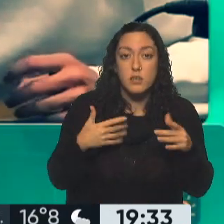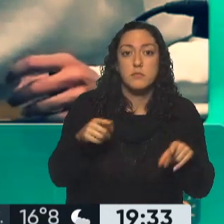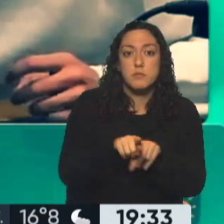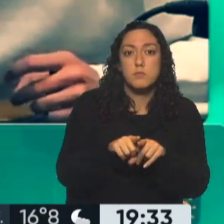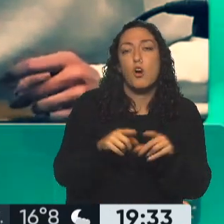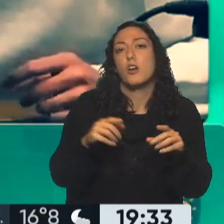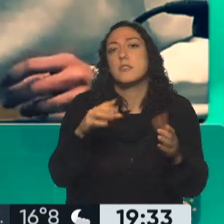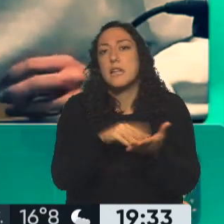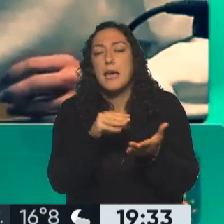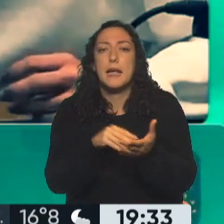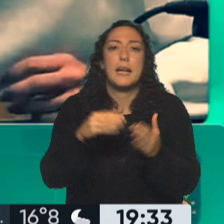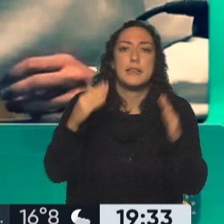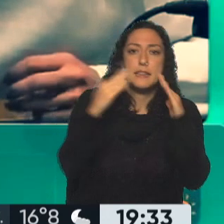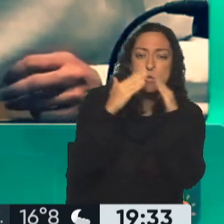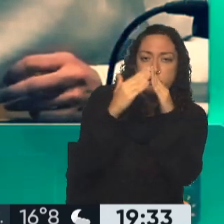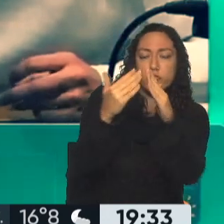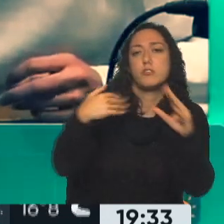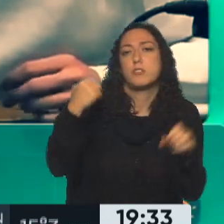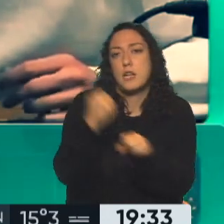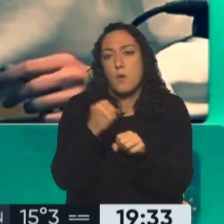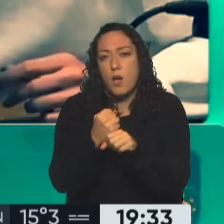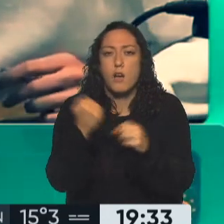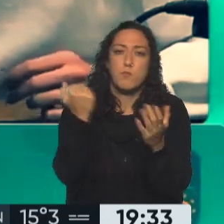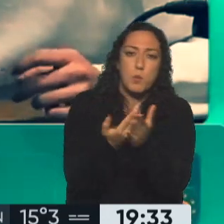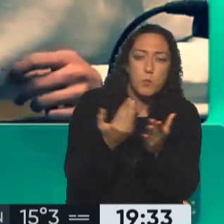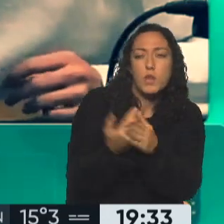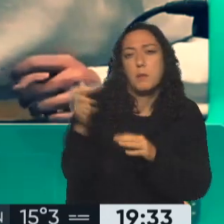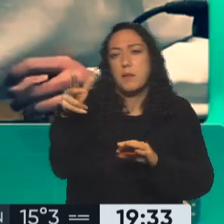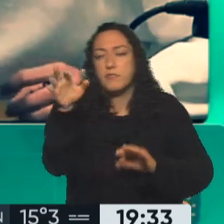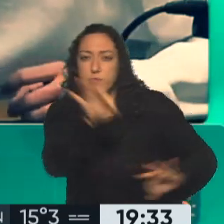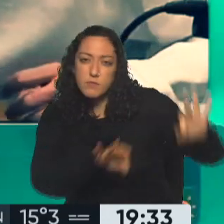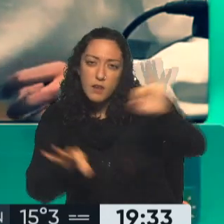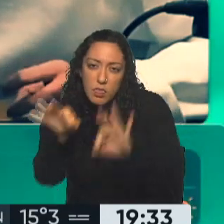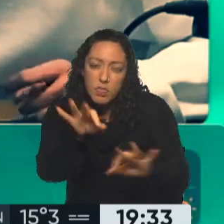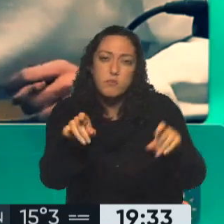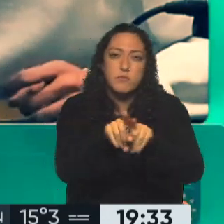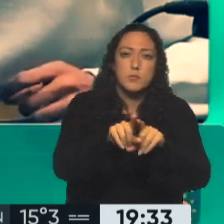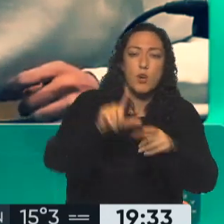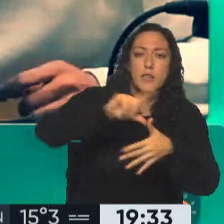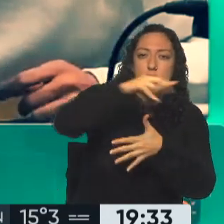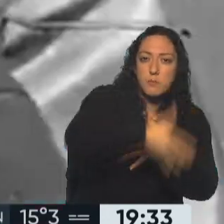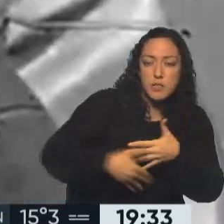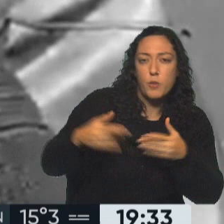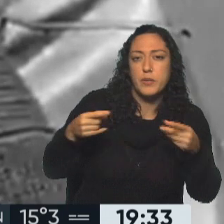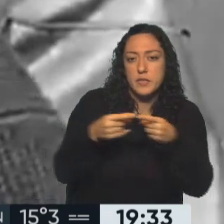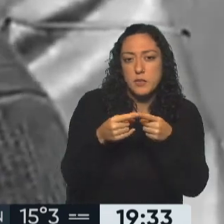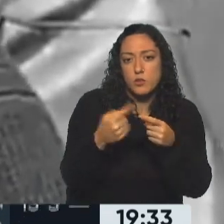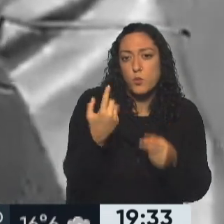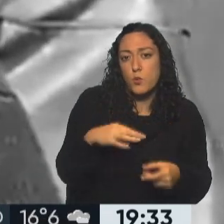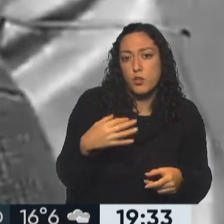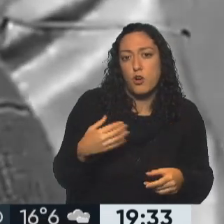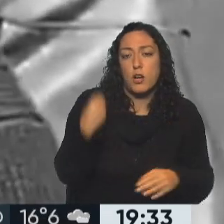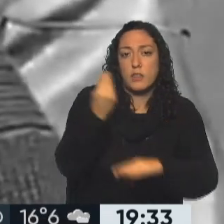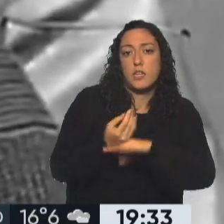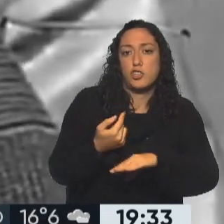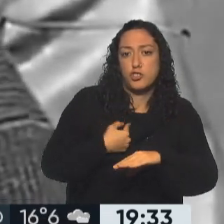y Trabajo, las cosas que venimos planteando, la cuestión de la planificación estratégica, la orientación latinoamericanista, etcétera, etcétera, etcétera, soy yo candidato. Y si hay